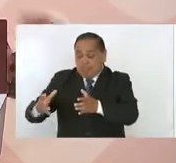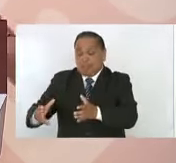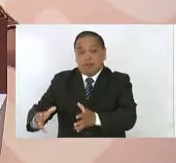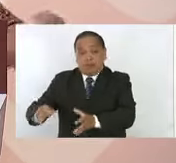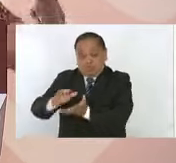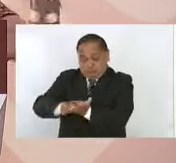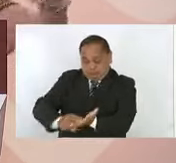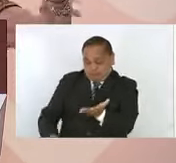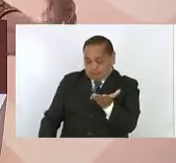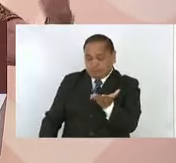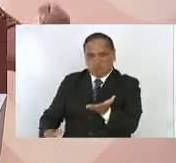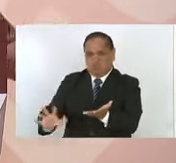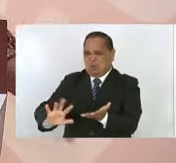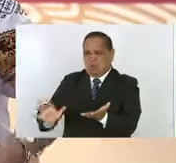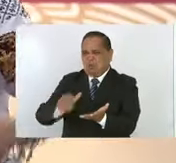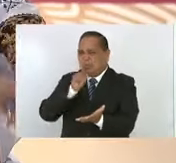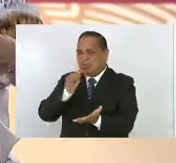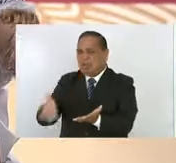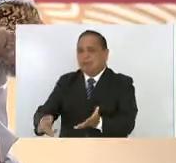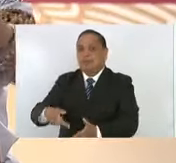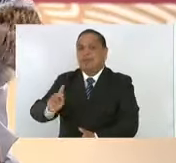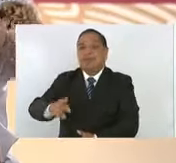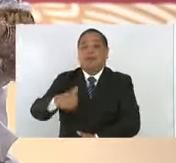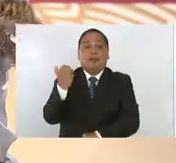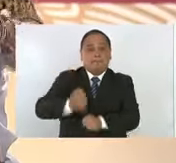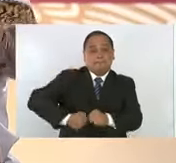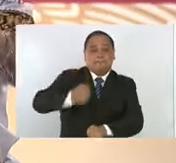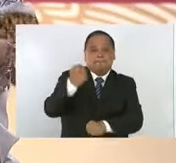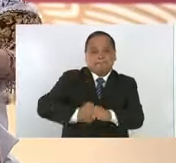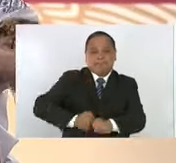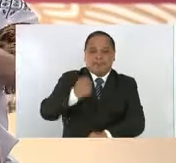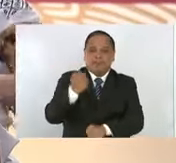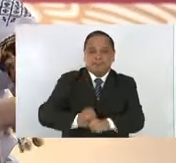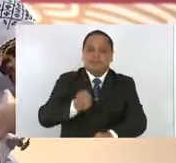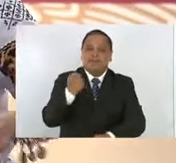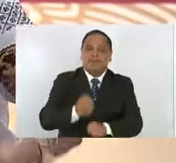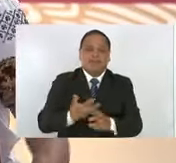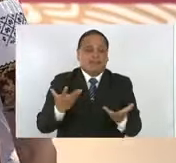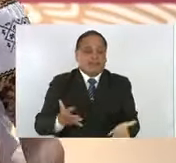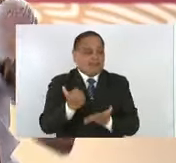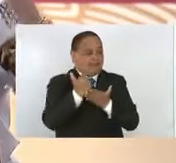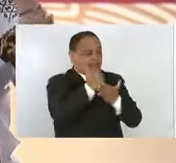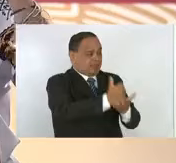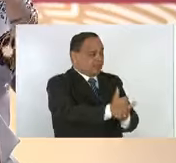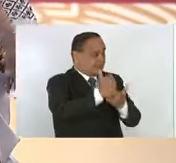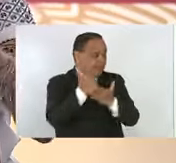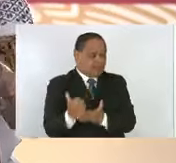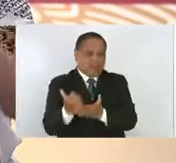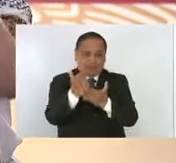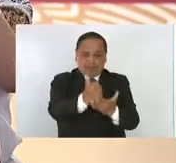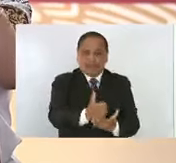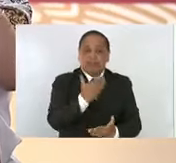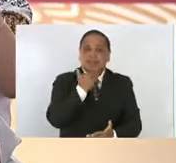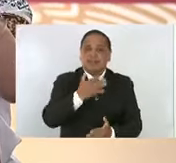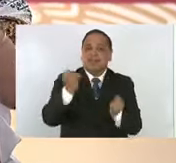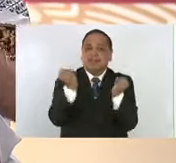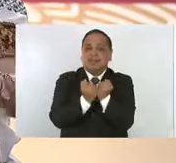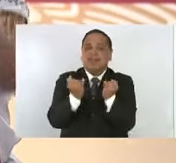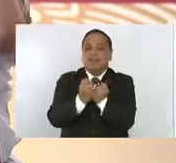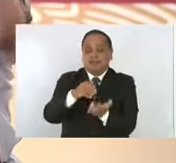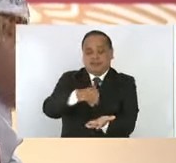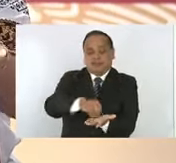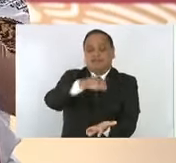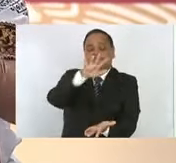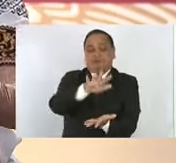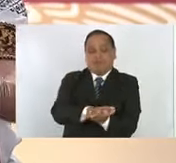embargo, se dan el lujo de practicar la solidaridad internacional, que créanme, yo registro,